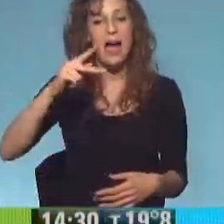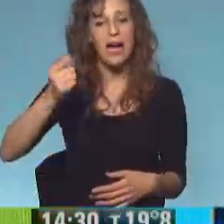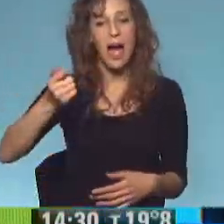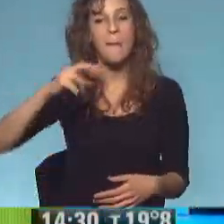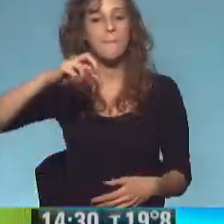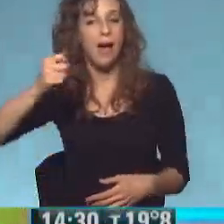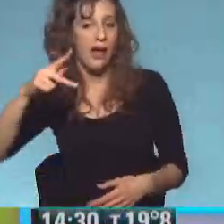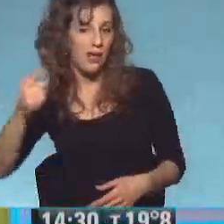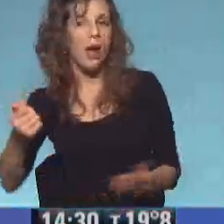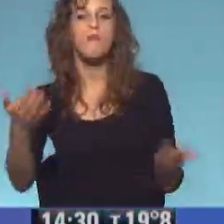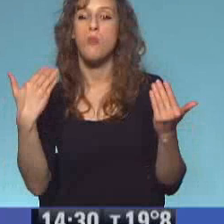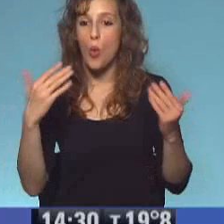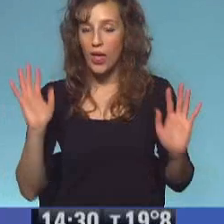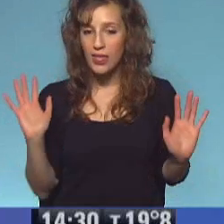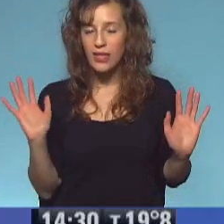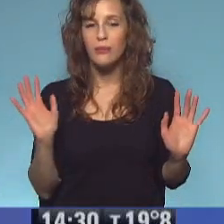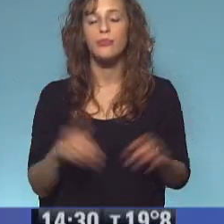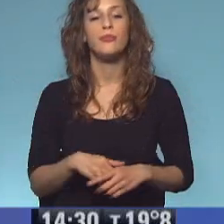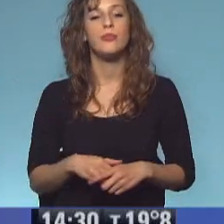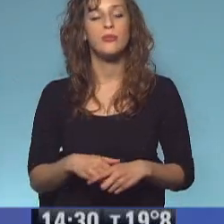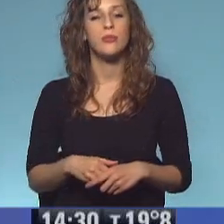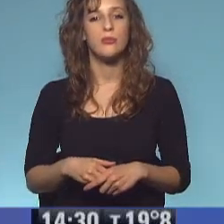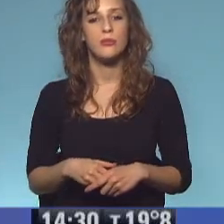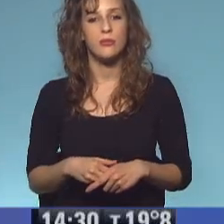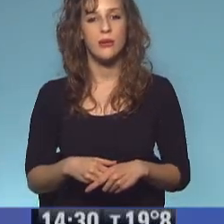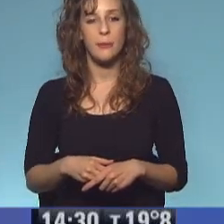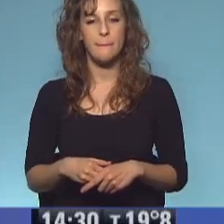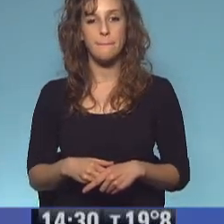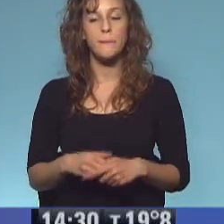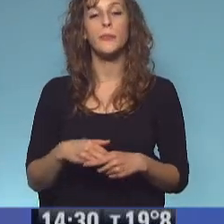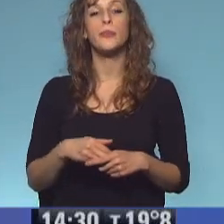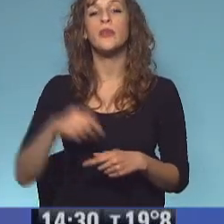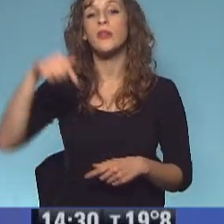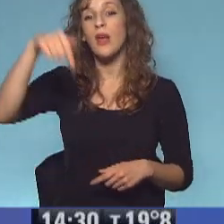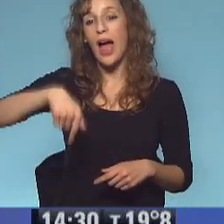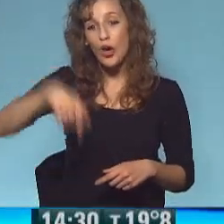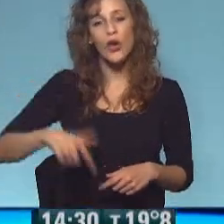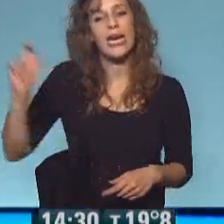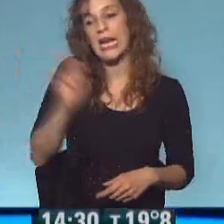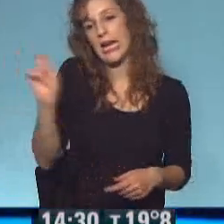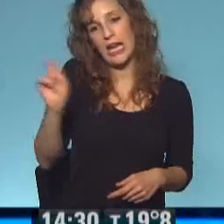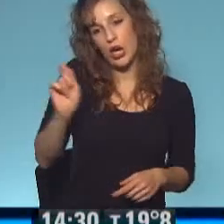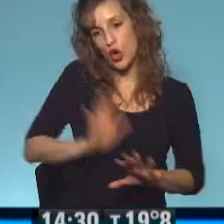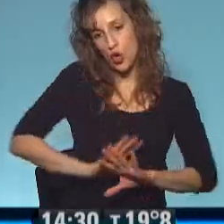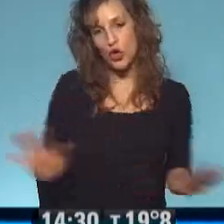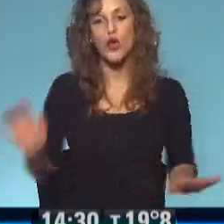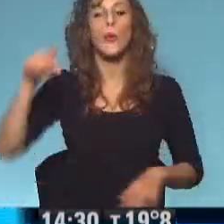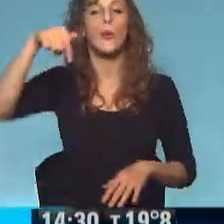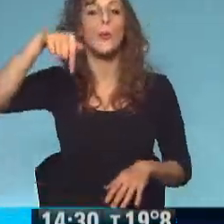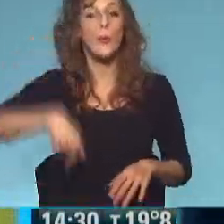me está mostrando un cartelito. Ah, ¿qué dice? ¿Vamos a eso? ¡Perfecto! Nos vamos a un recreo y vemos un video